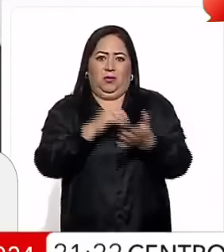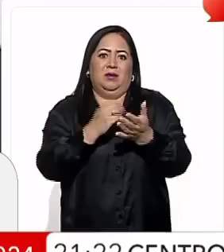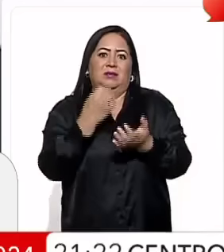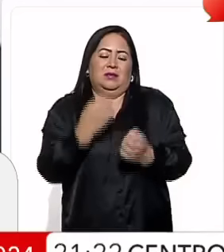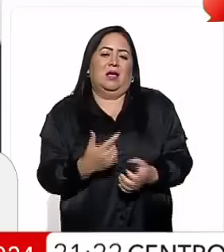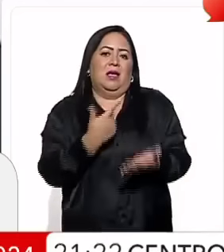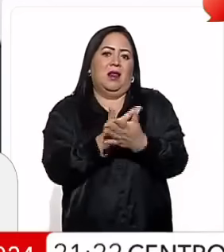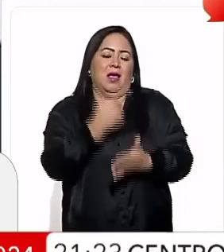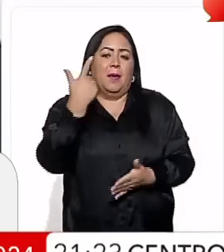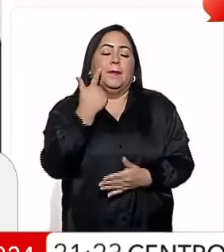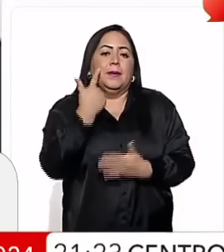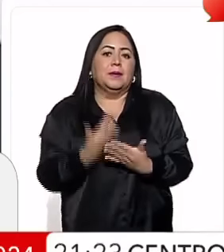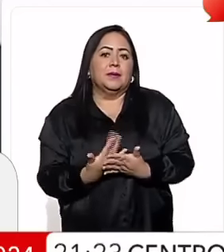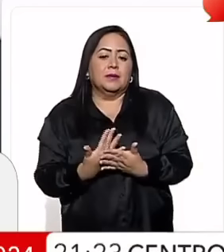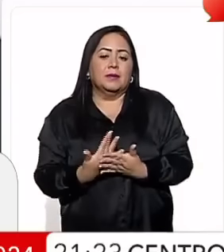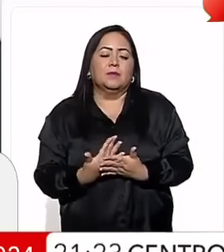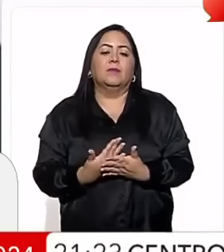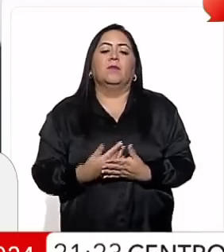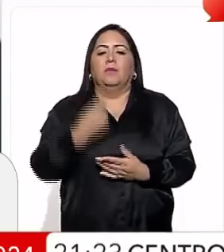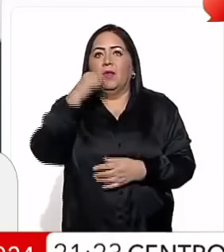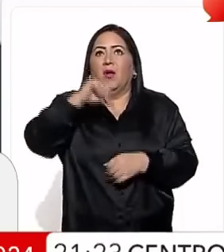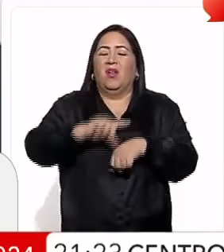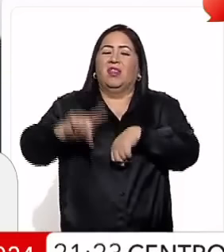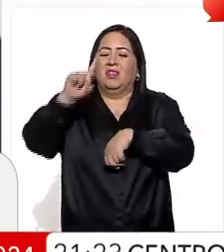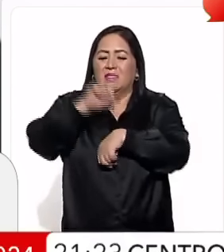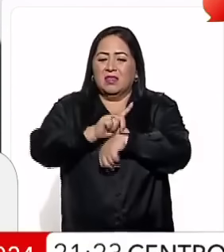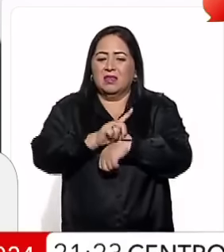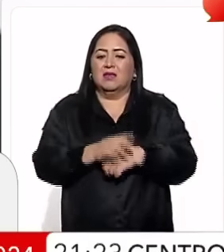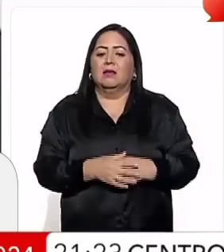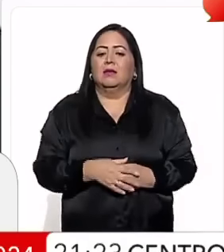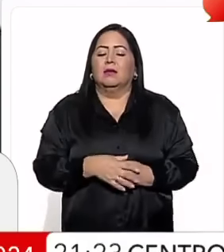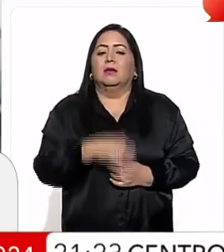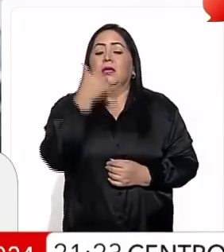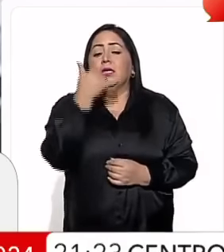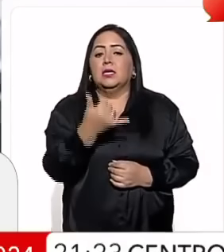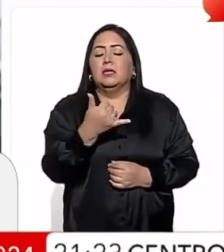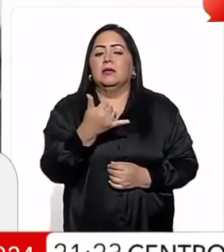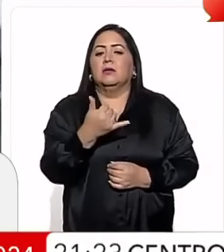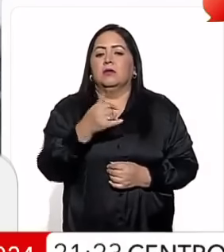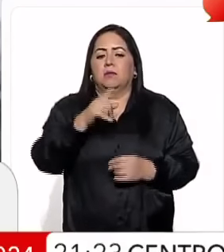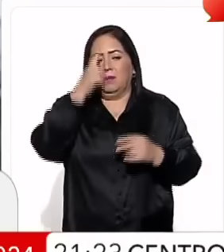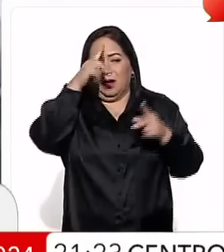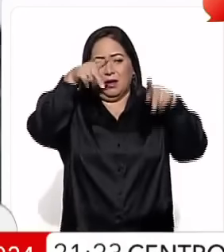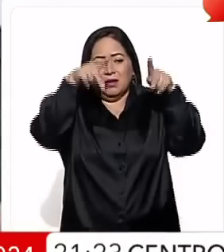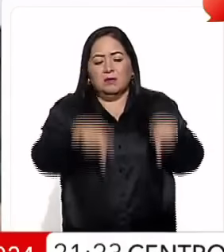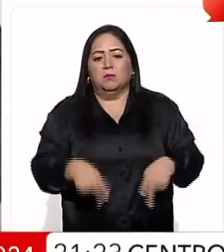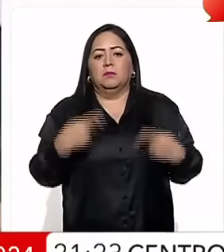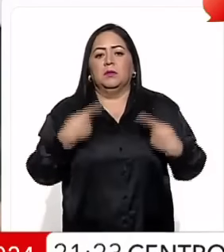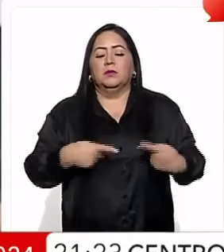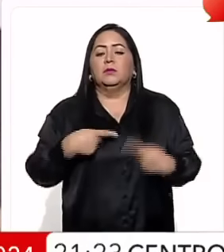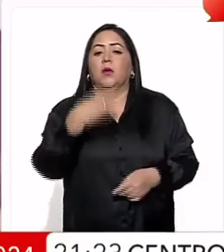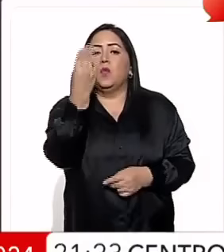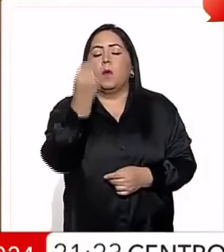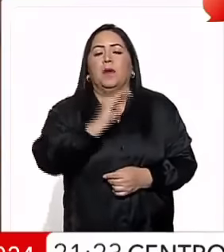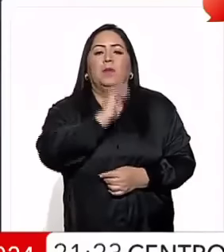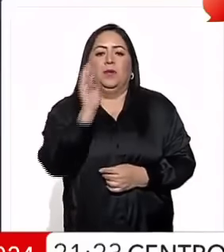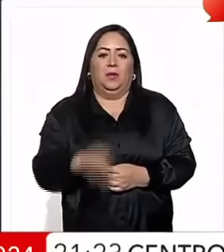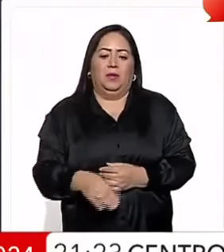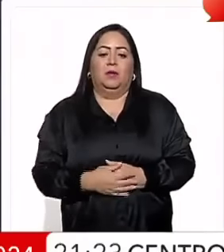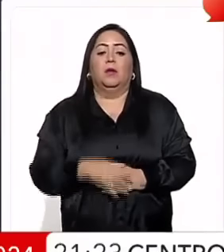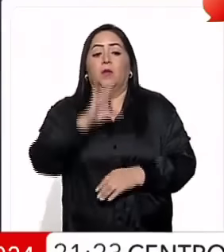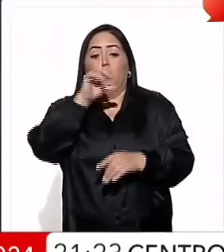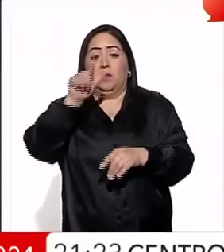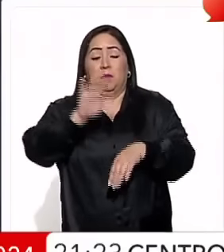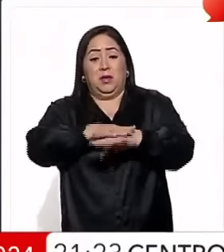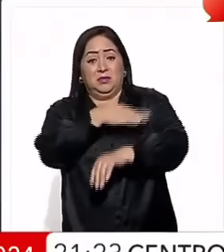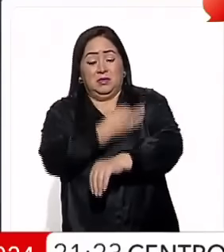graves, que se desarrollen el día de hoy los funerales de las 9 personas que fallecieron. Más